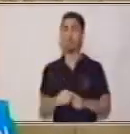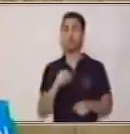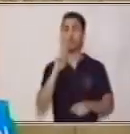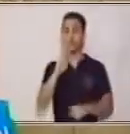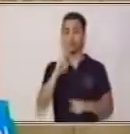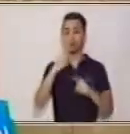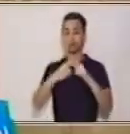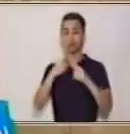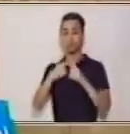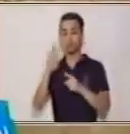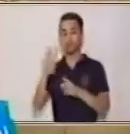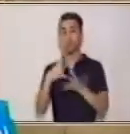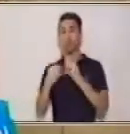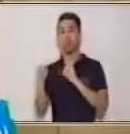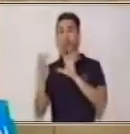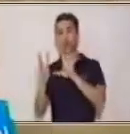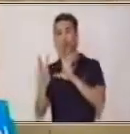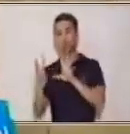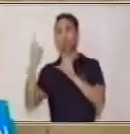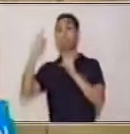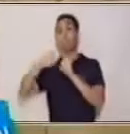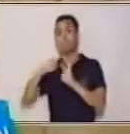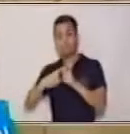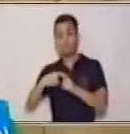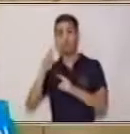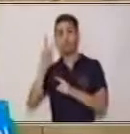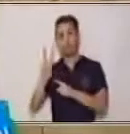4, 8 por 2,